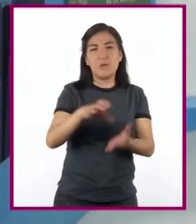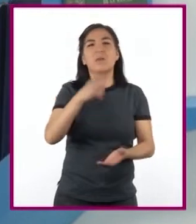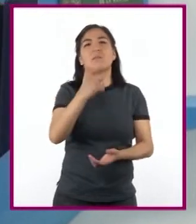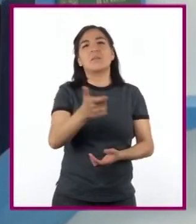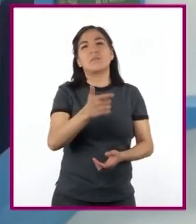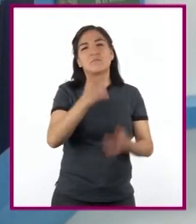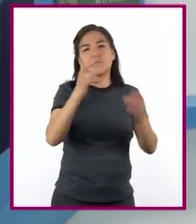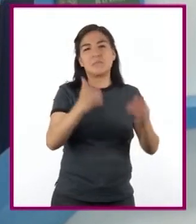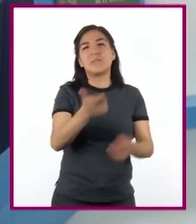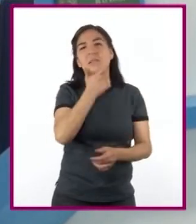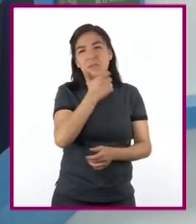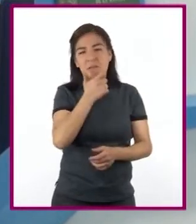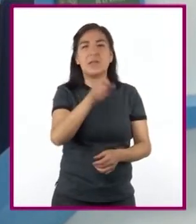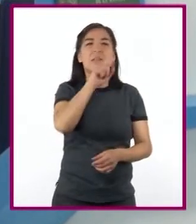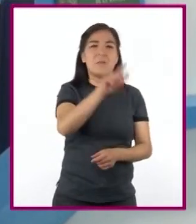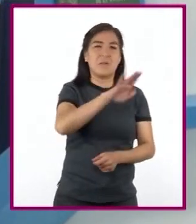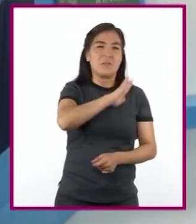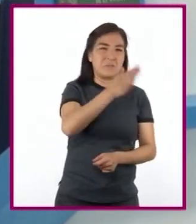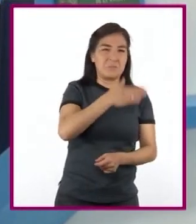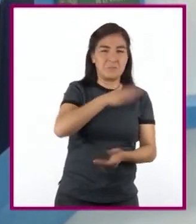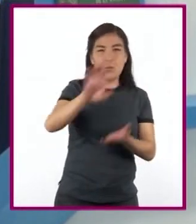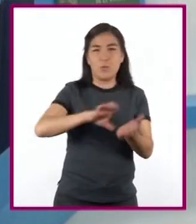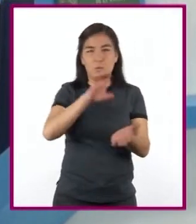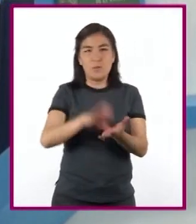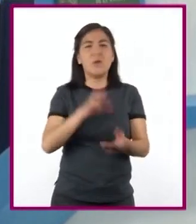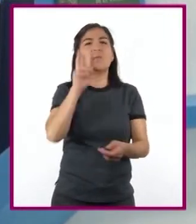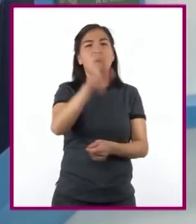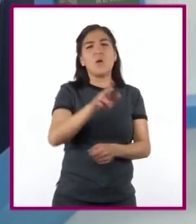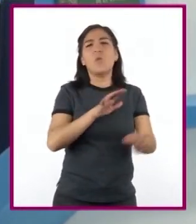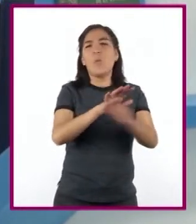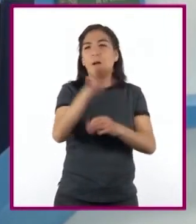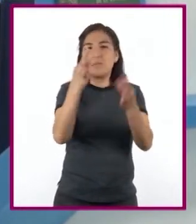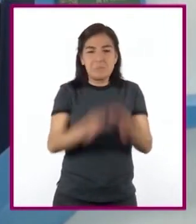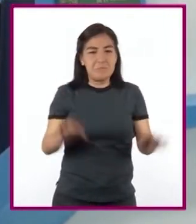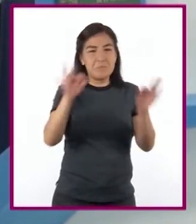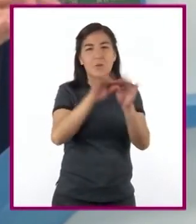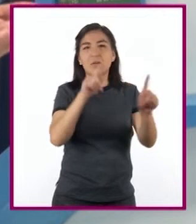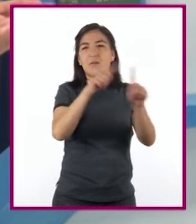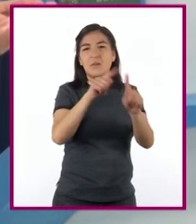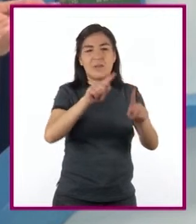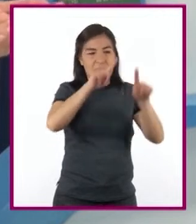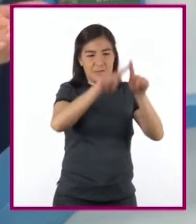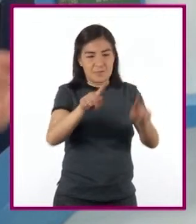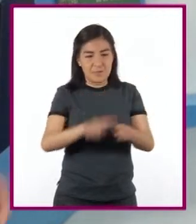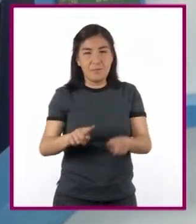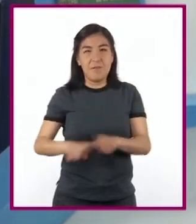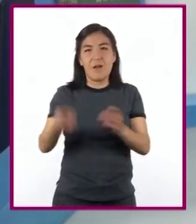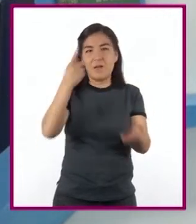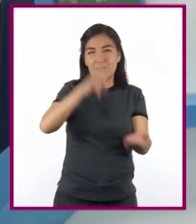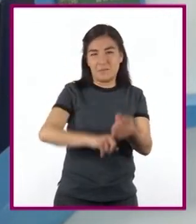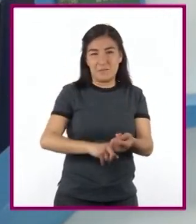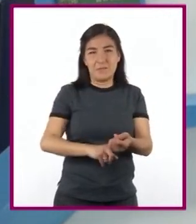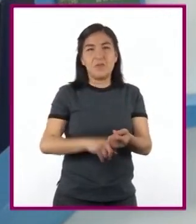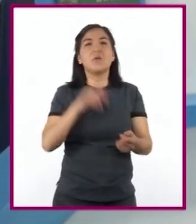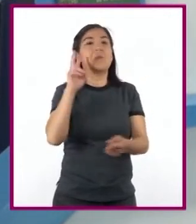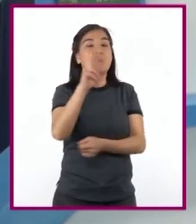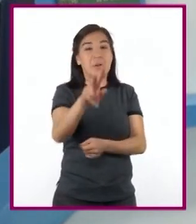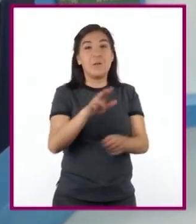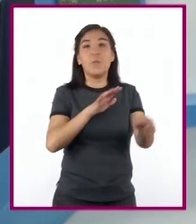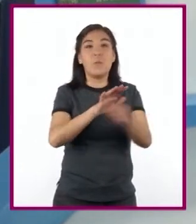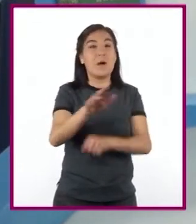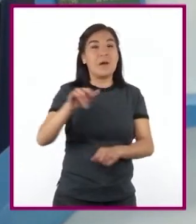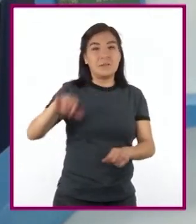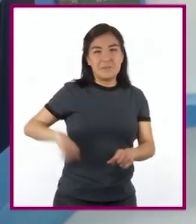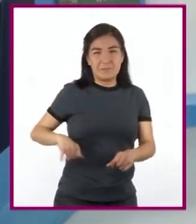las españolas, así como qué aspectos retomaron y qué diferencias hay entre ellas. Resáltenlo entre